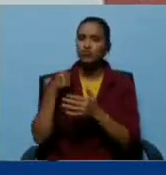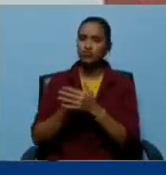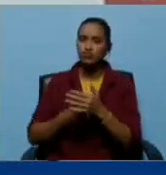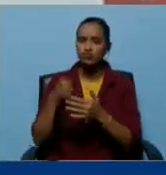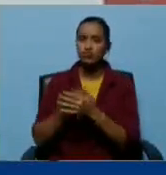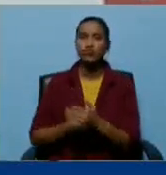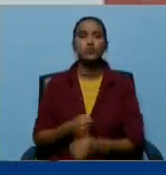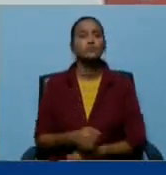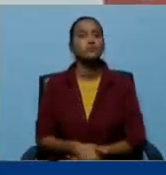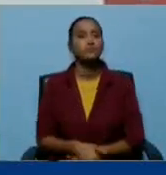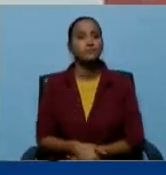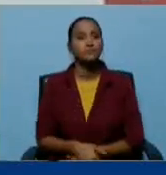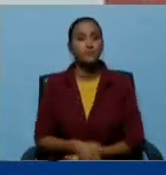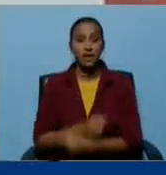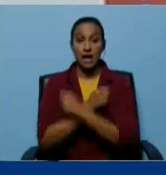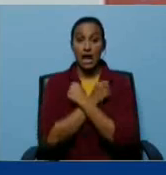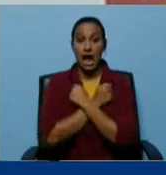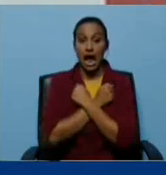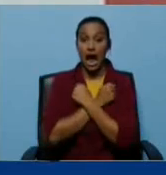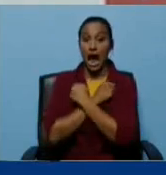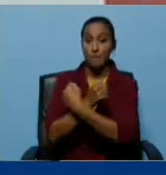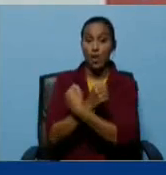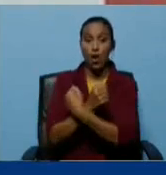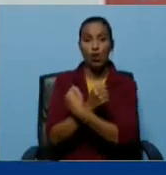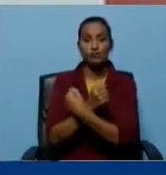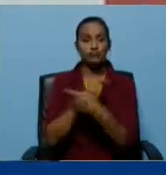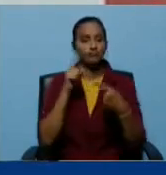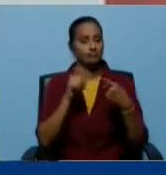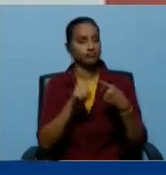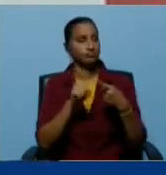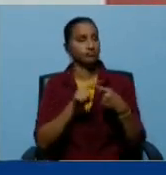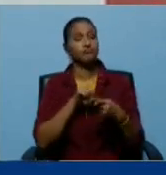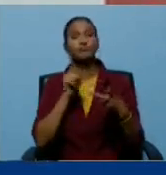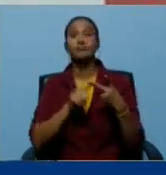Amor versus odio.